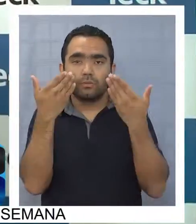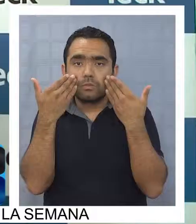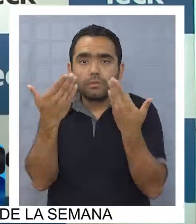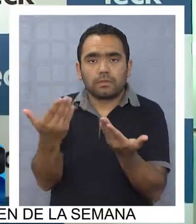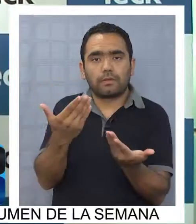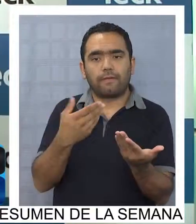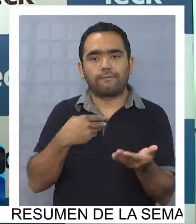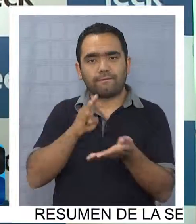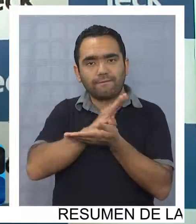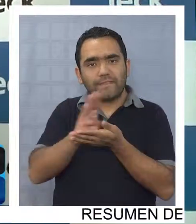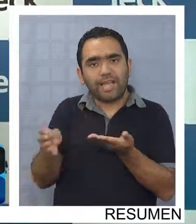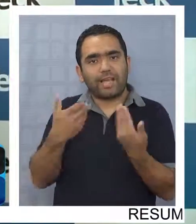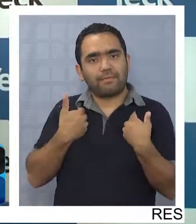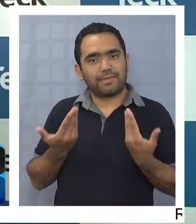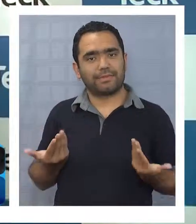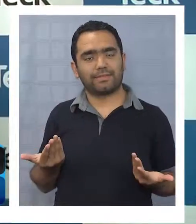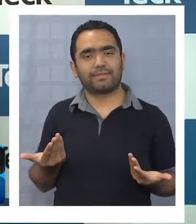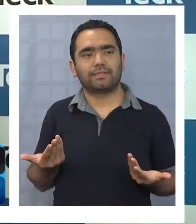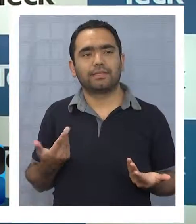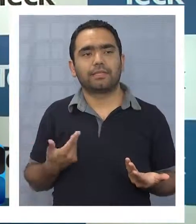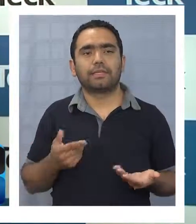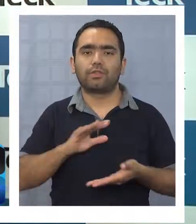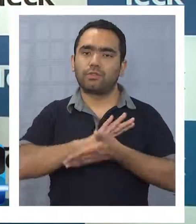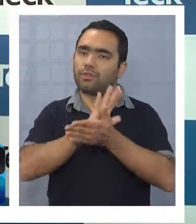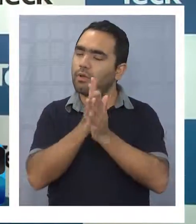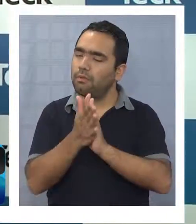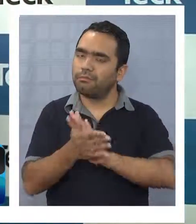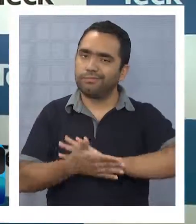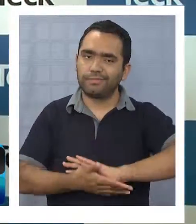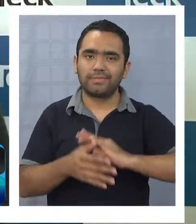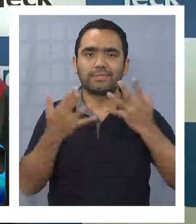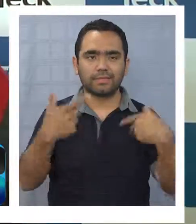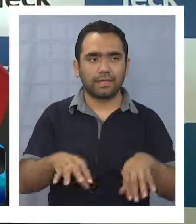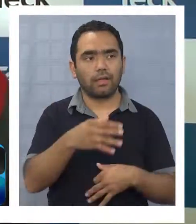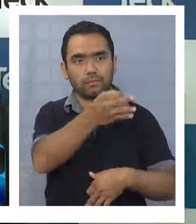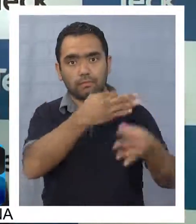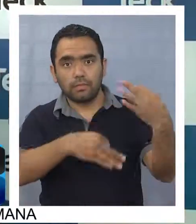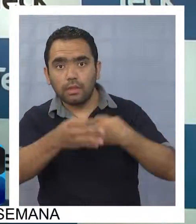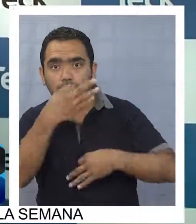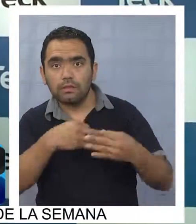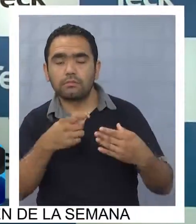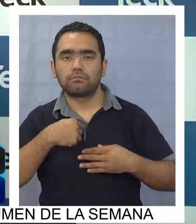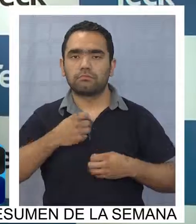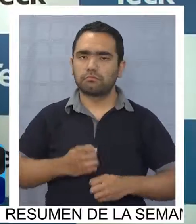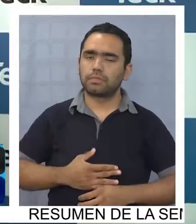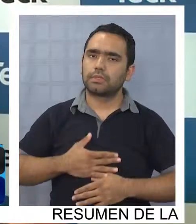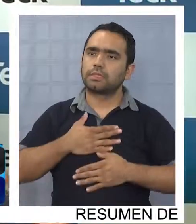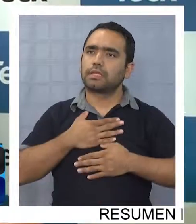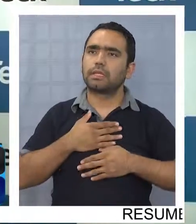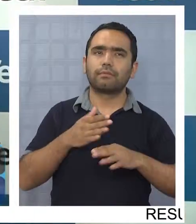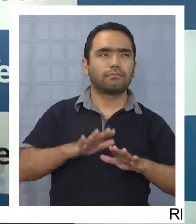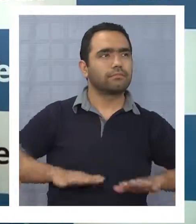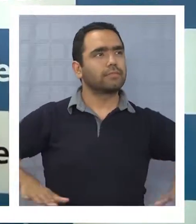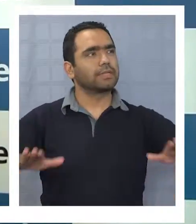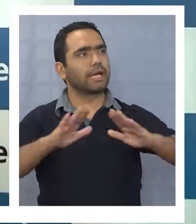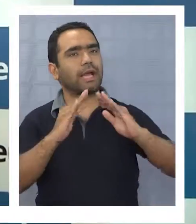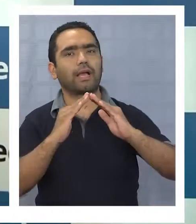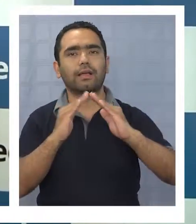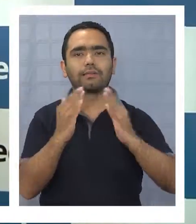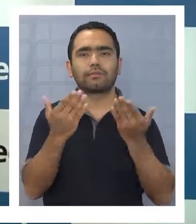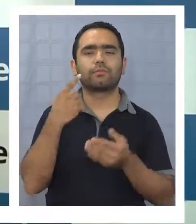por todo lo que lleva a eso, por lo que nos conversaron ahora de sentirnos como en una casa,